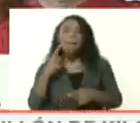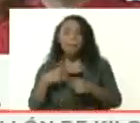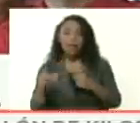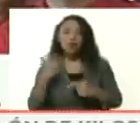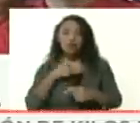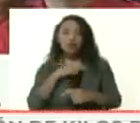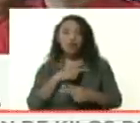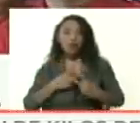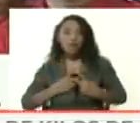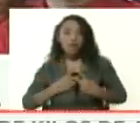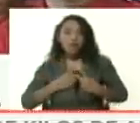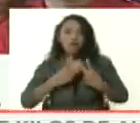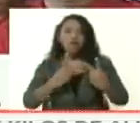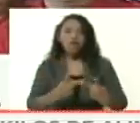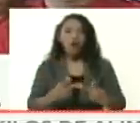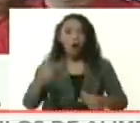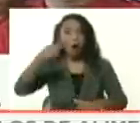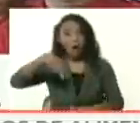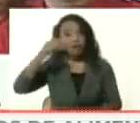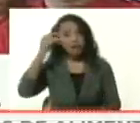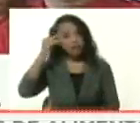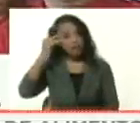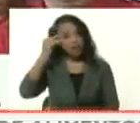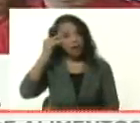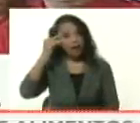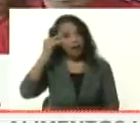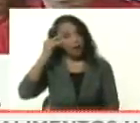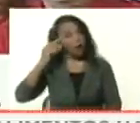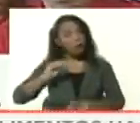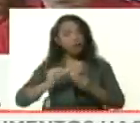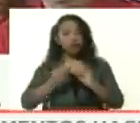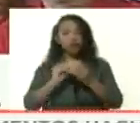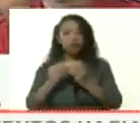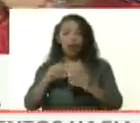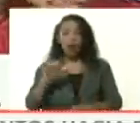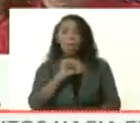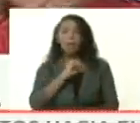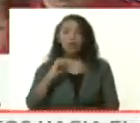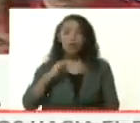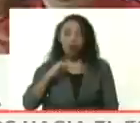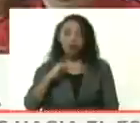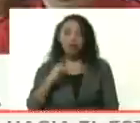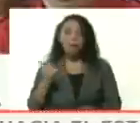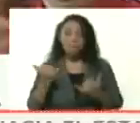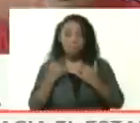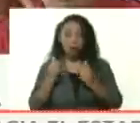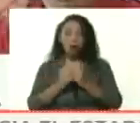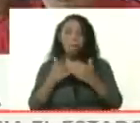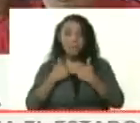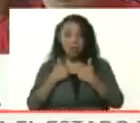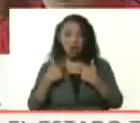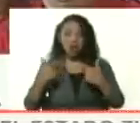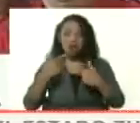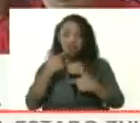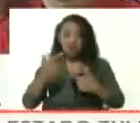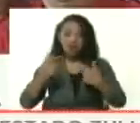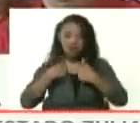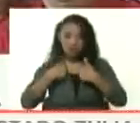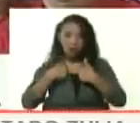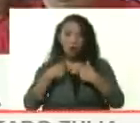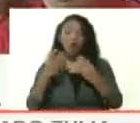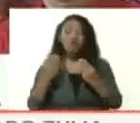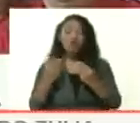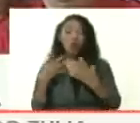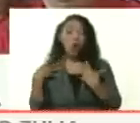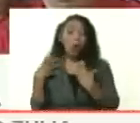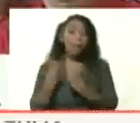voluntad. Y hoy día hemos estado, yo en lo personal y conmigo, digo yo que he estado, pero muchos de los